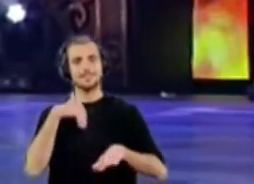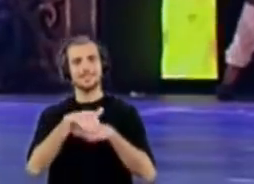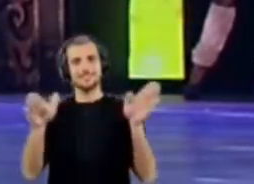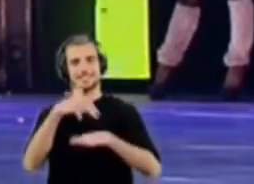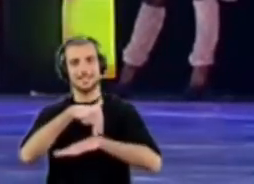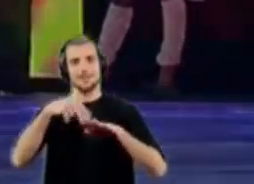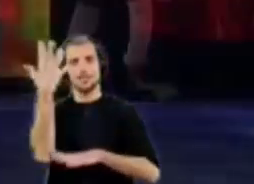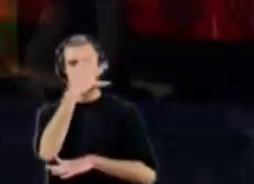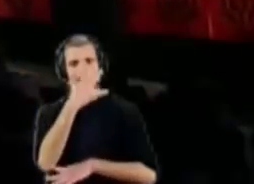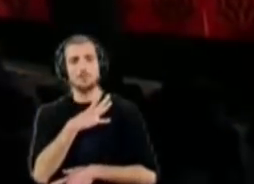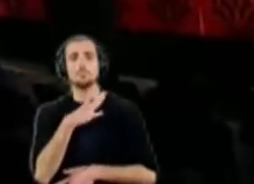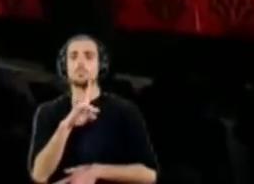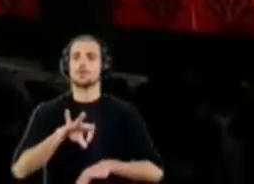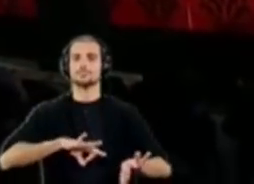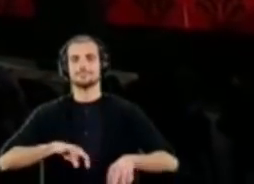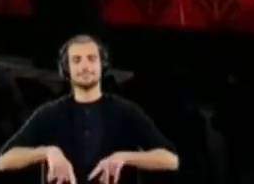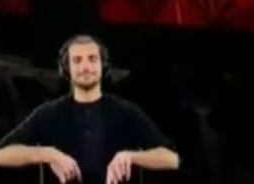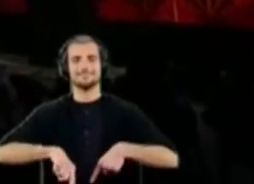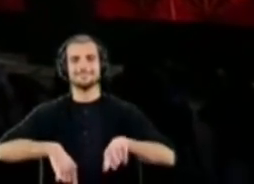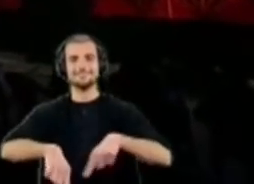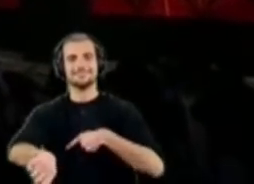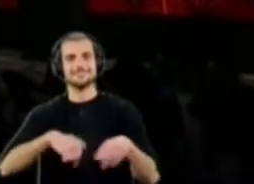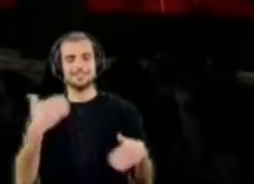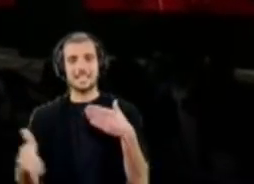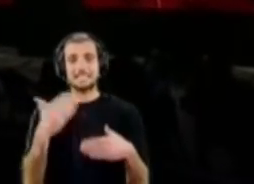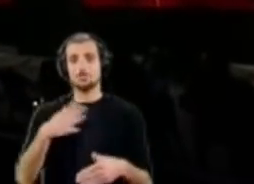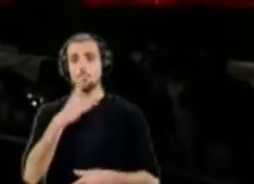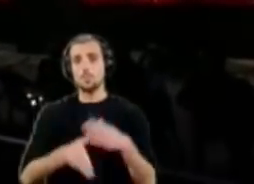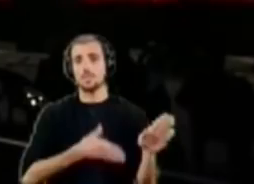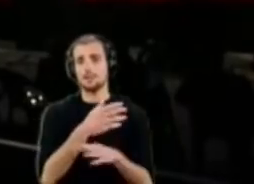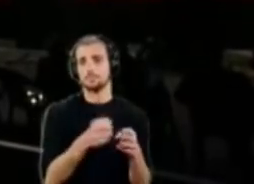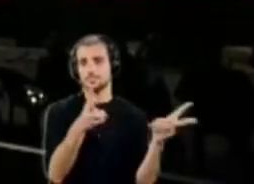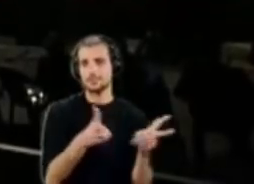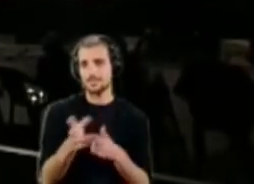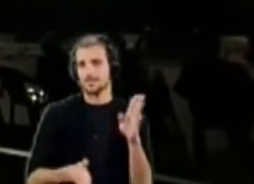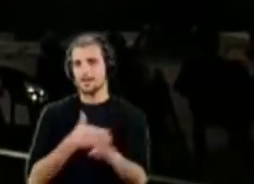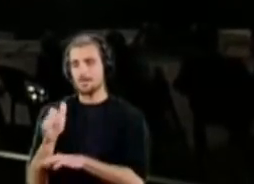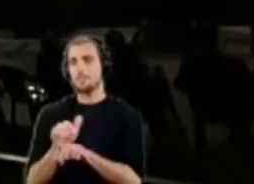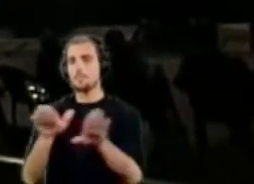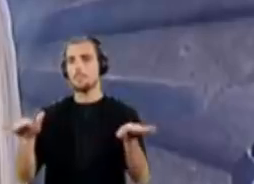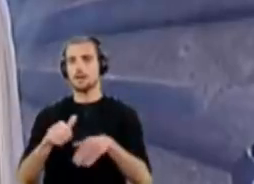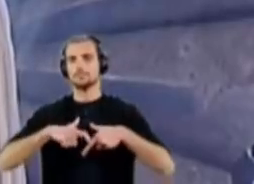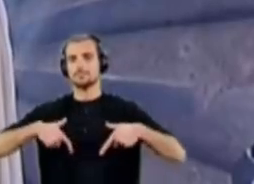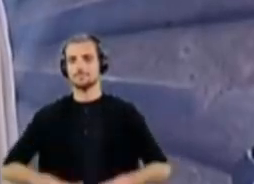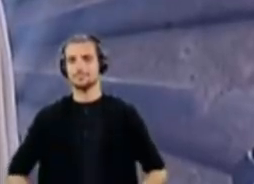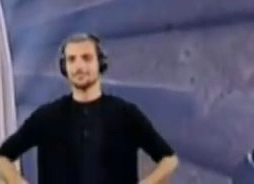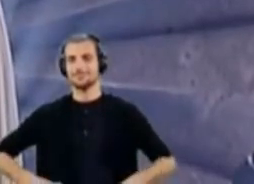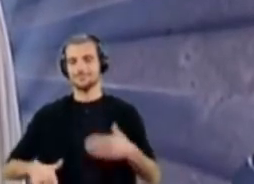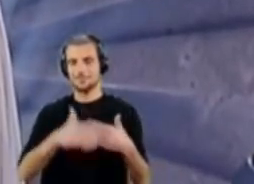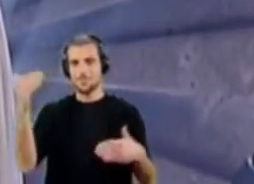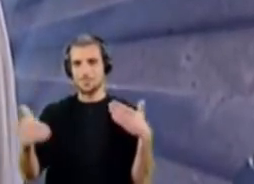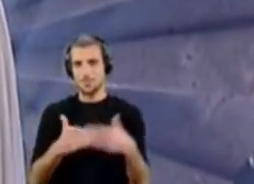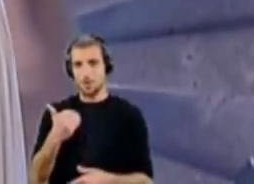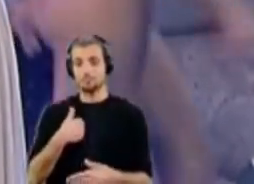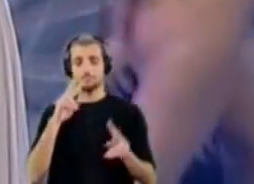se puede ir con mucho estilo. Fátima, a la playa o a la piscina, se puede ir. Porque este baño te invitan no solo a